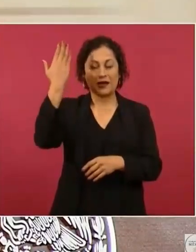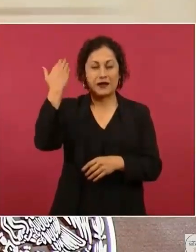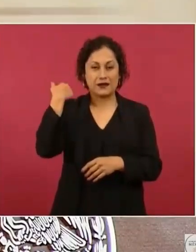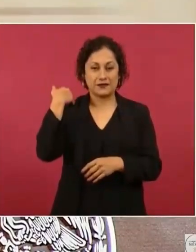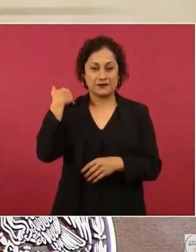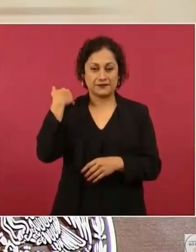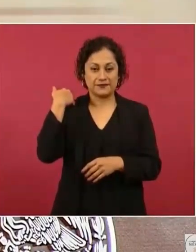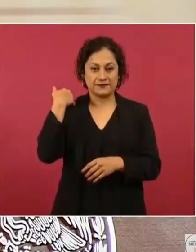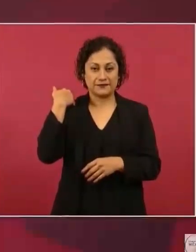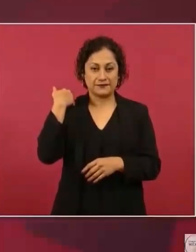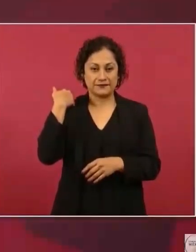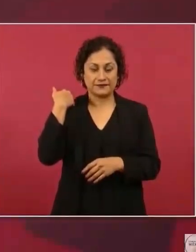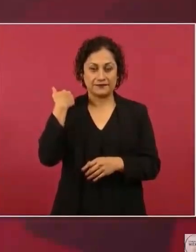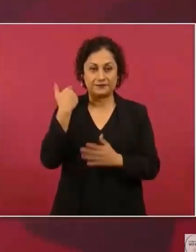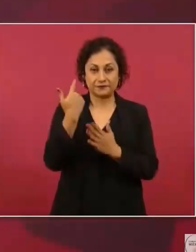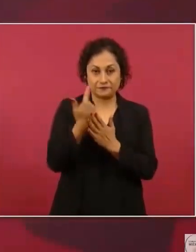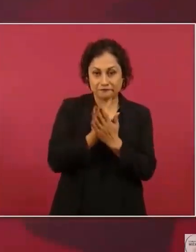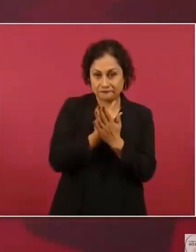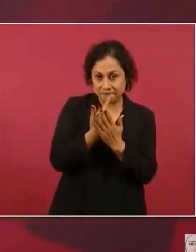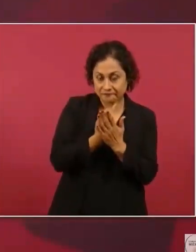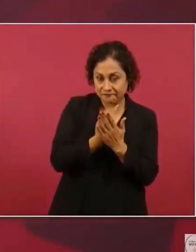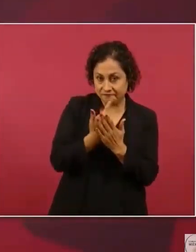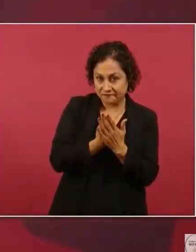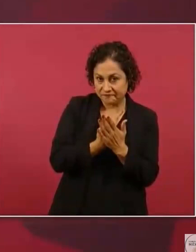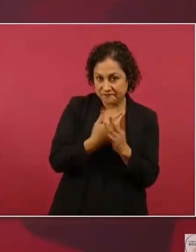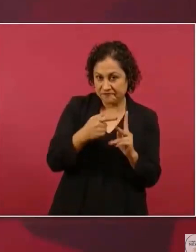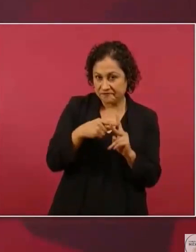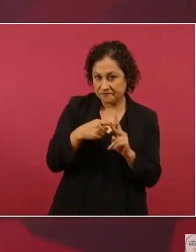oficial fue